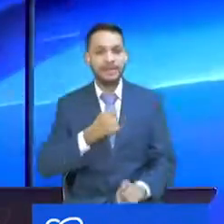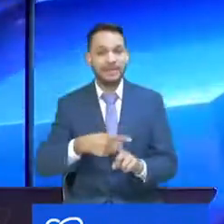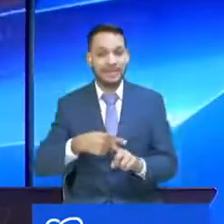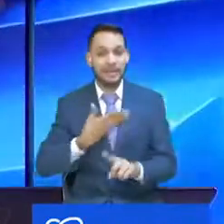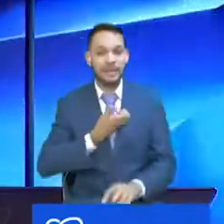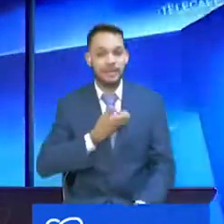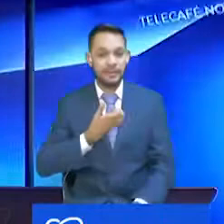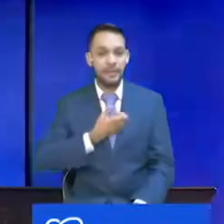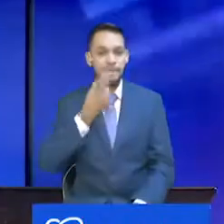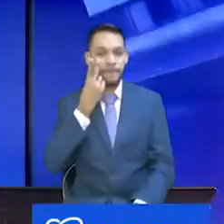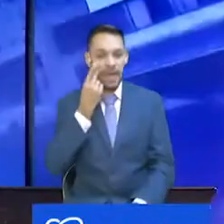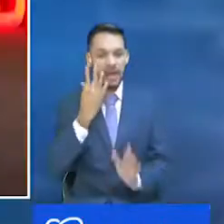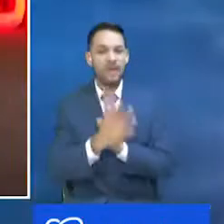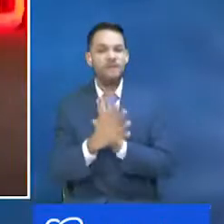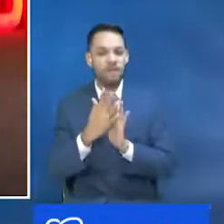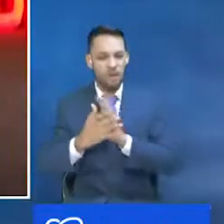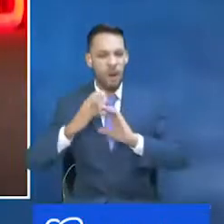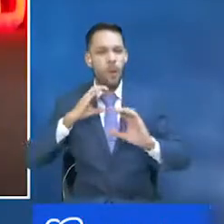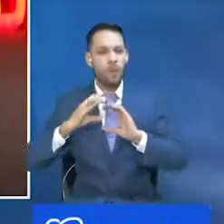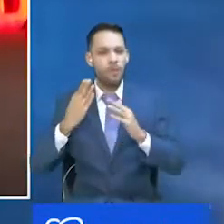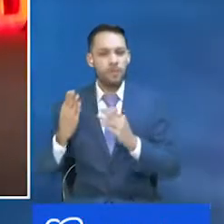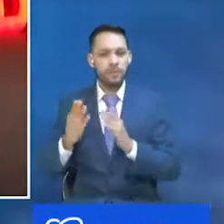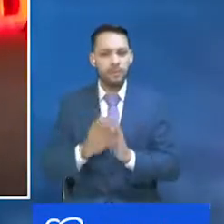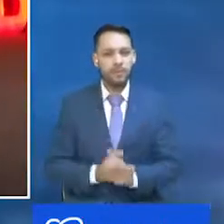díaz nos tiene más detalles